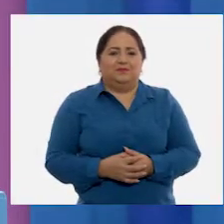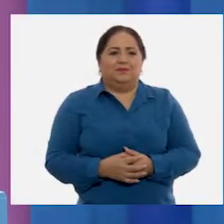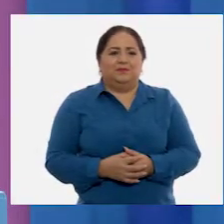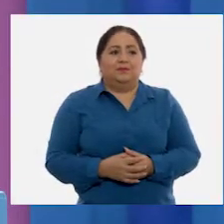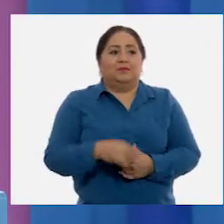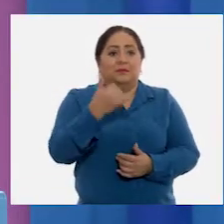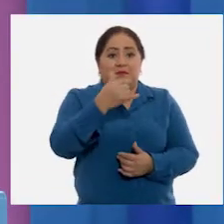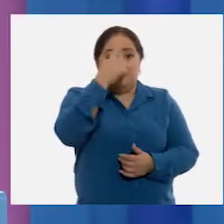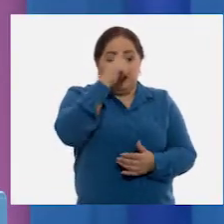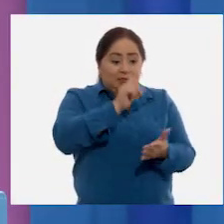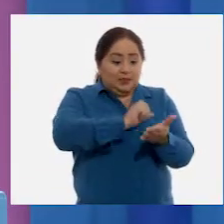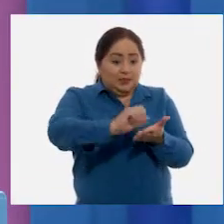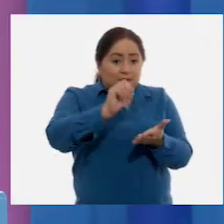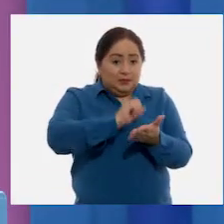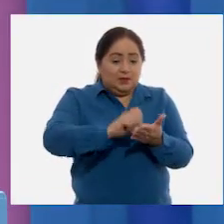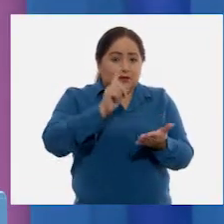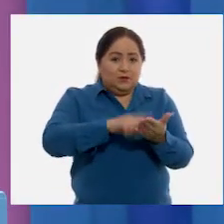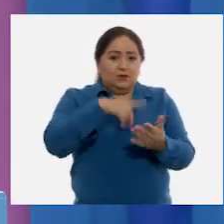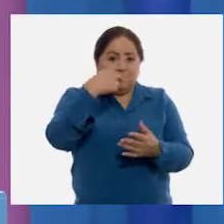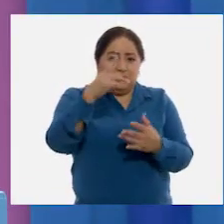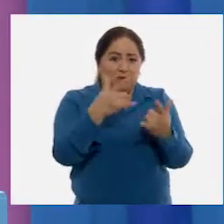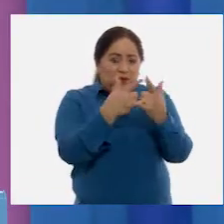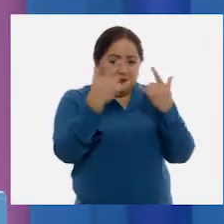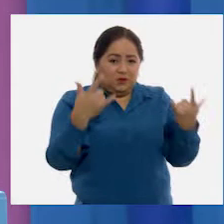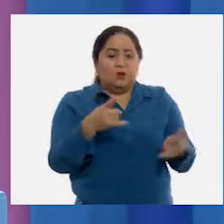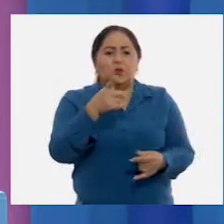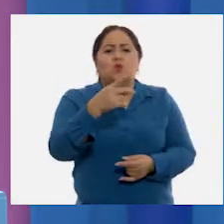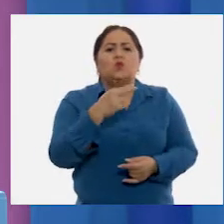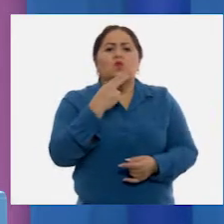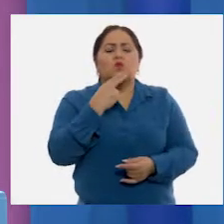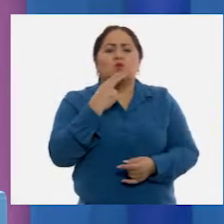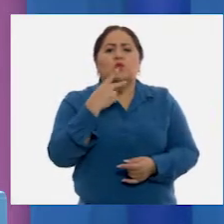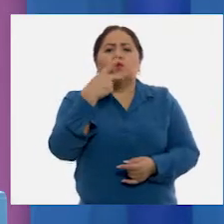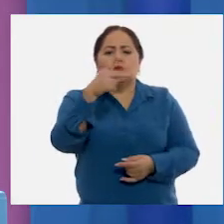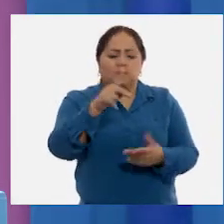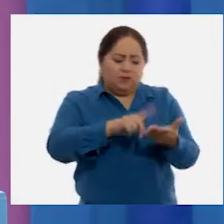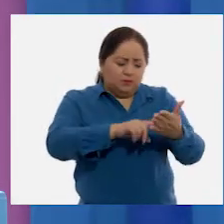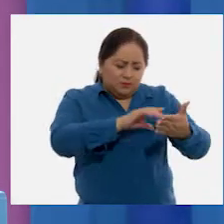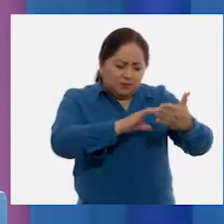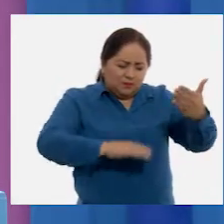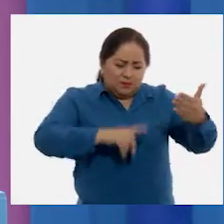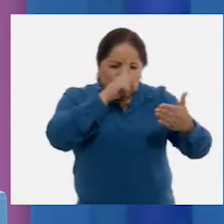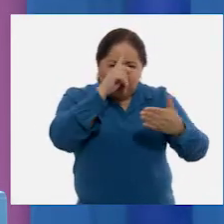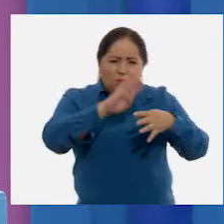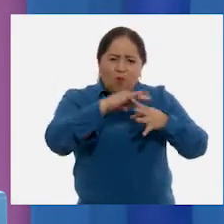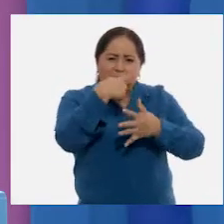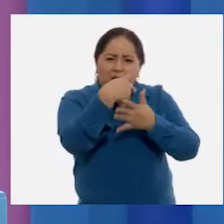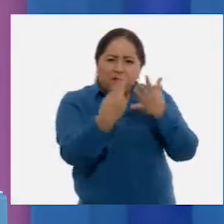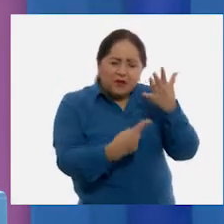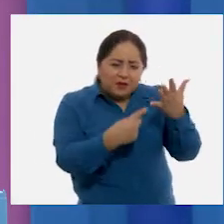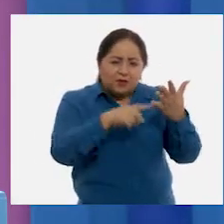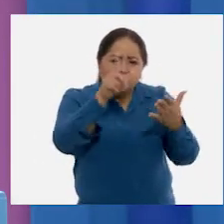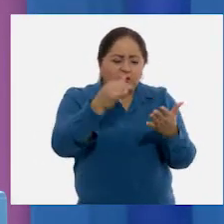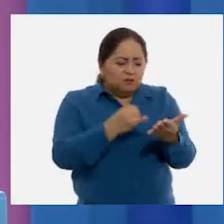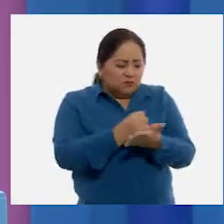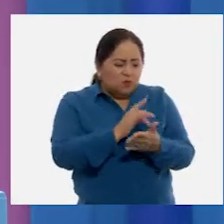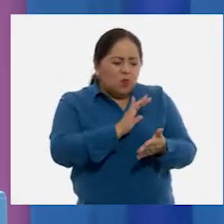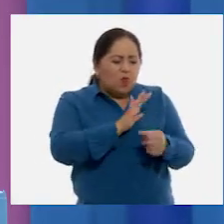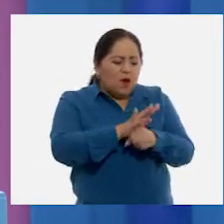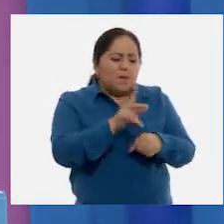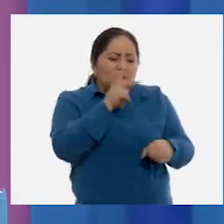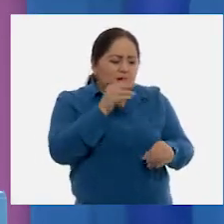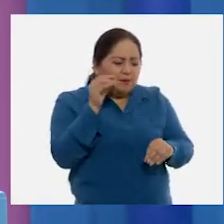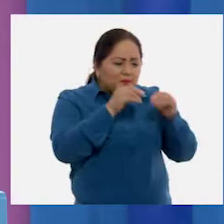Y para escribir el borrador de su relato histórico, utilicen su esquema de planificación y definan qué abordarán